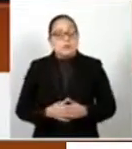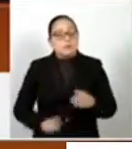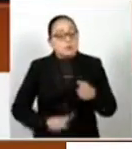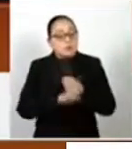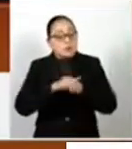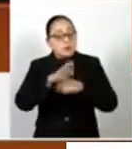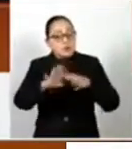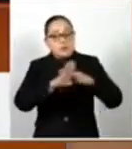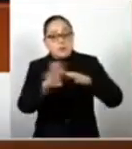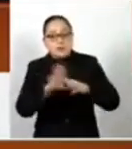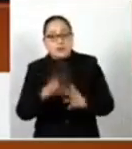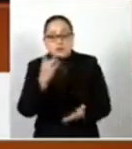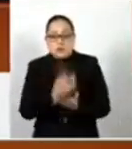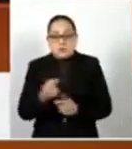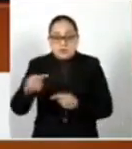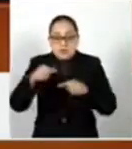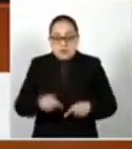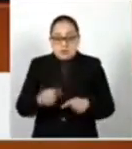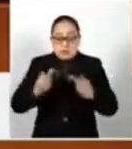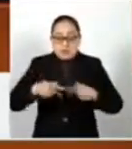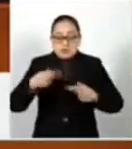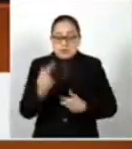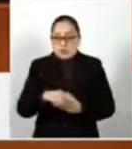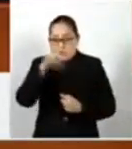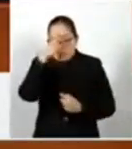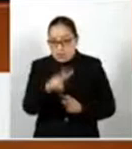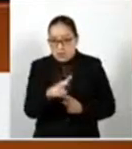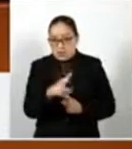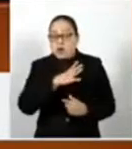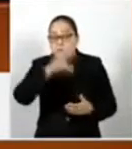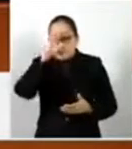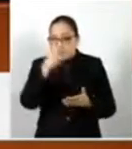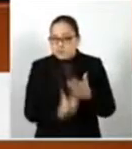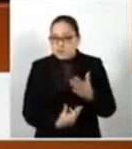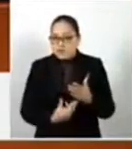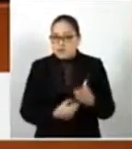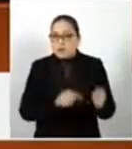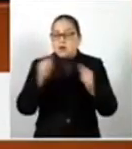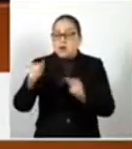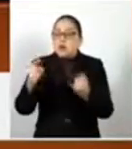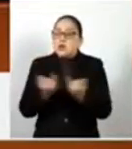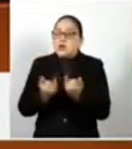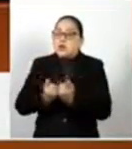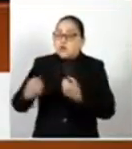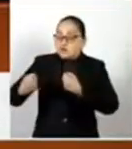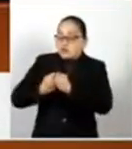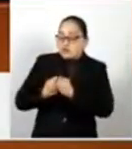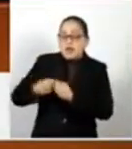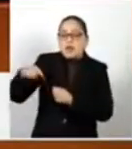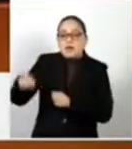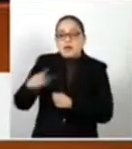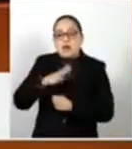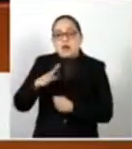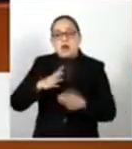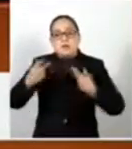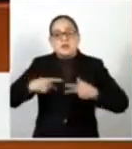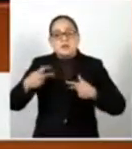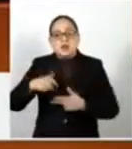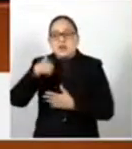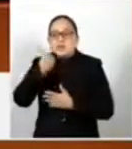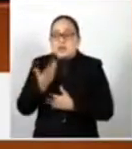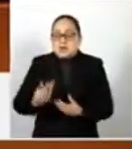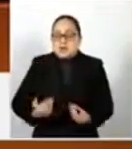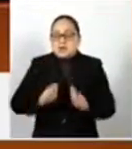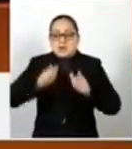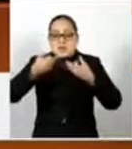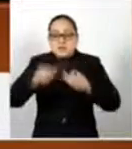migratoria ya no solo afecta a nuestros compatriotas, sino que allende nuestras fronteras, alcanza a quienes en búsqueda de una vida